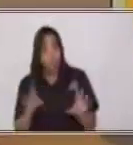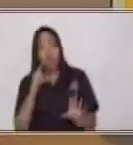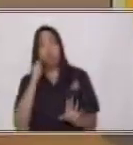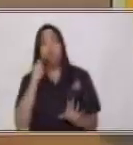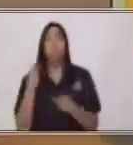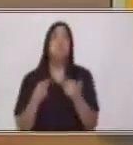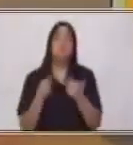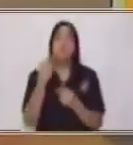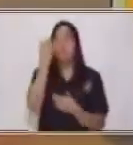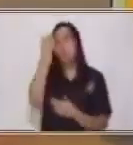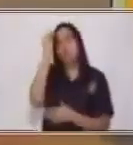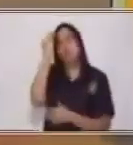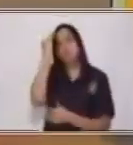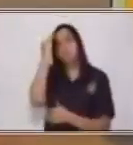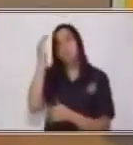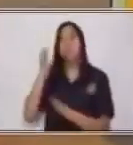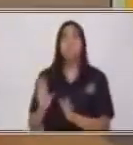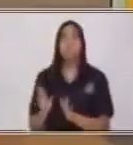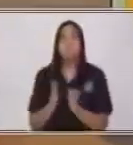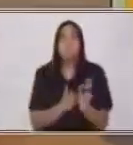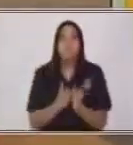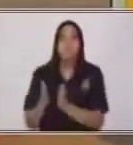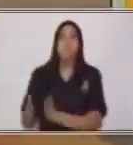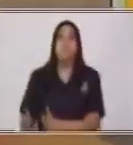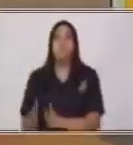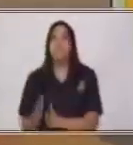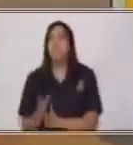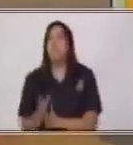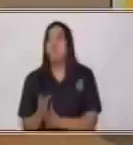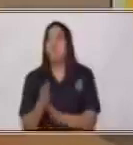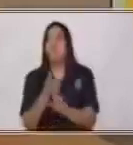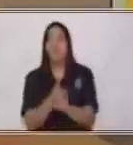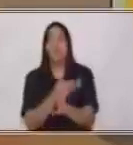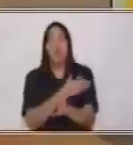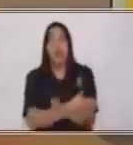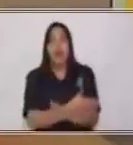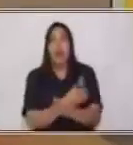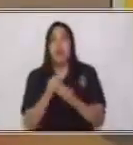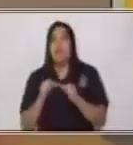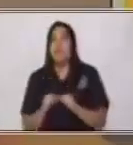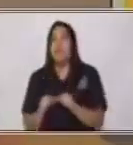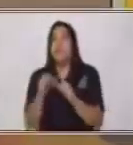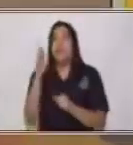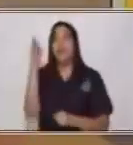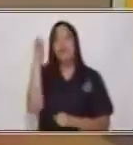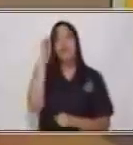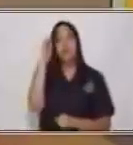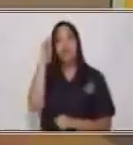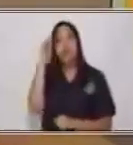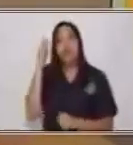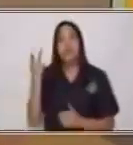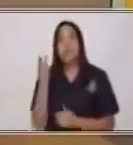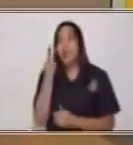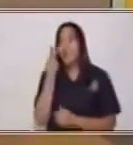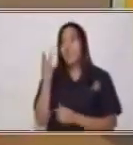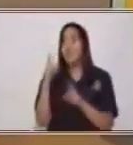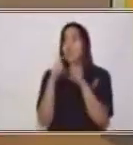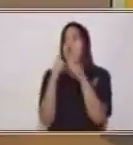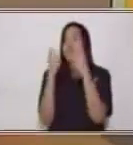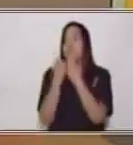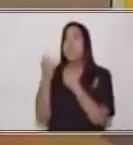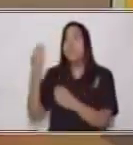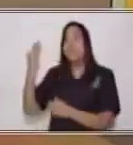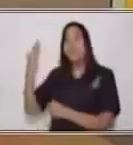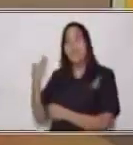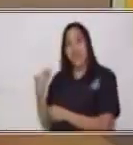ya sé lo que compré, ahora quiero, antes de continuar, recordarles lo visto en las